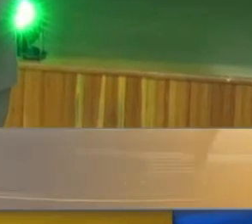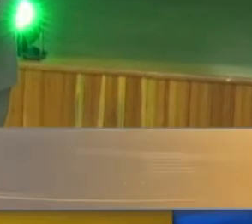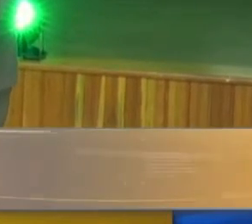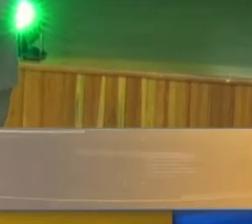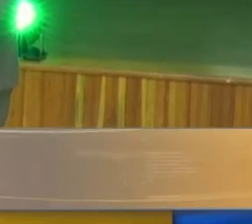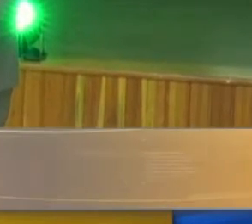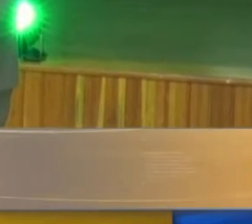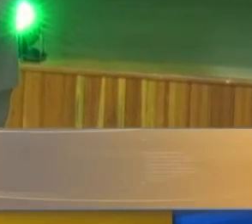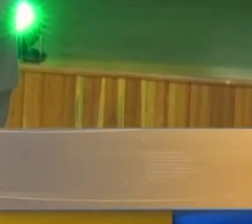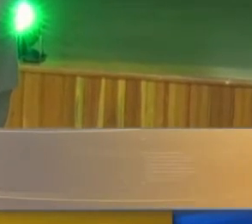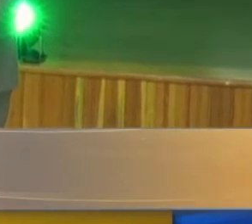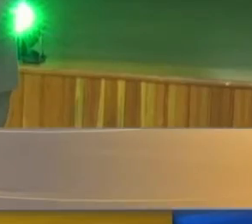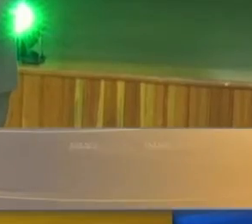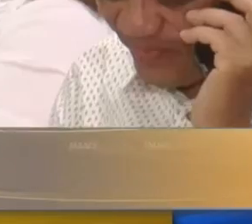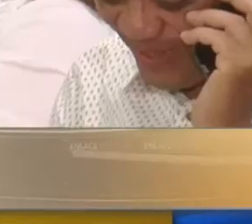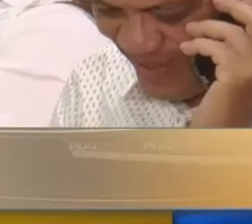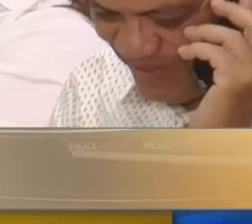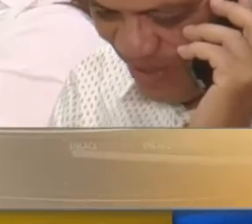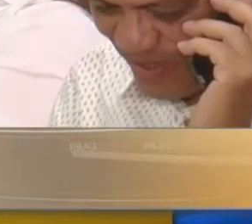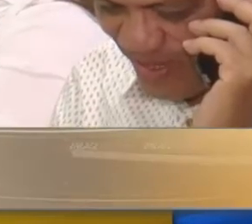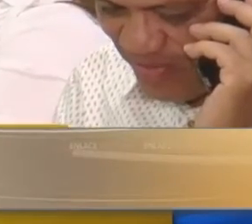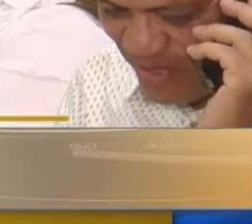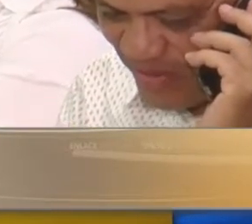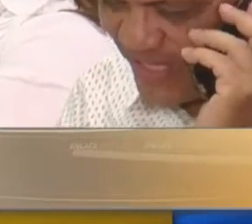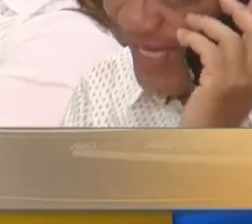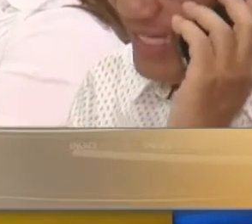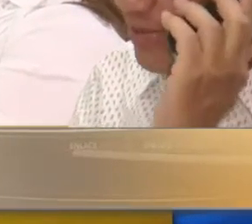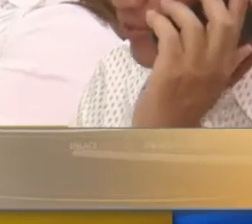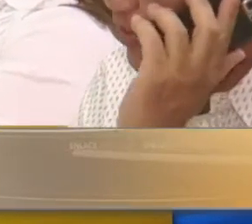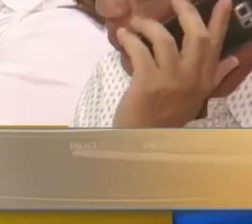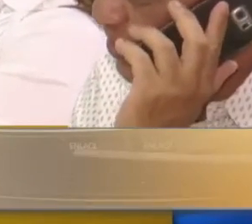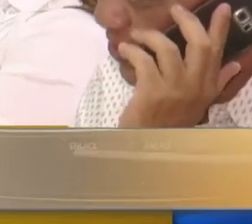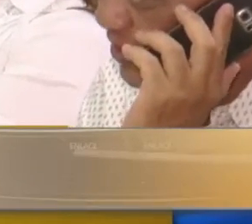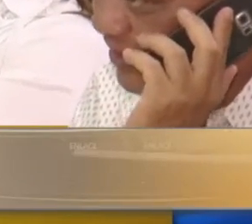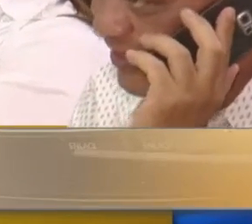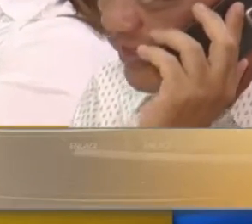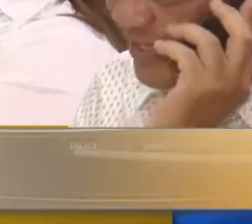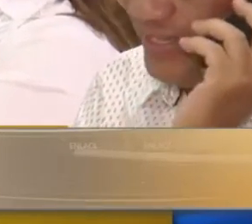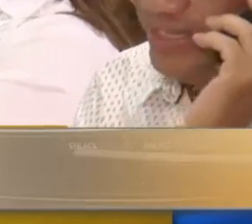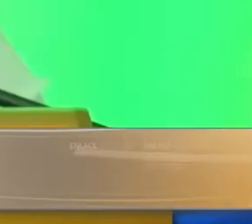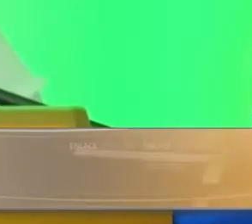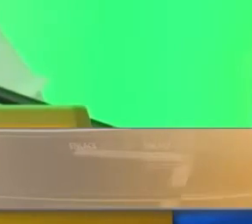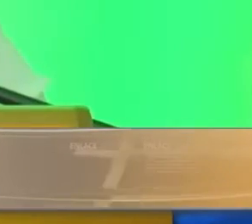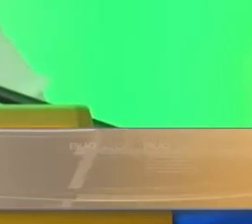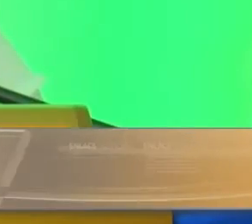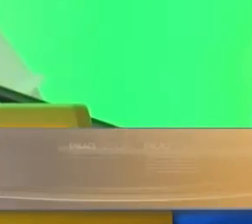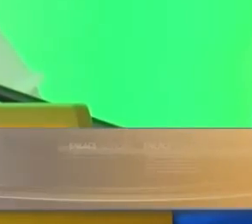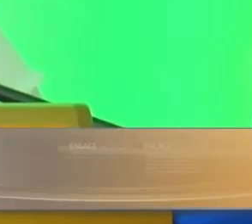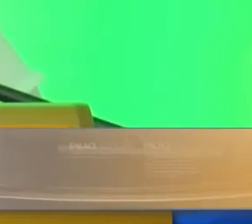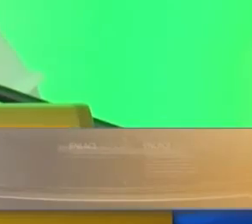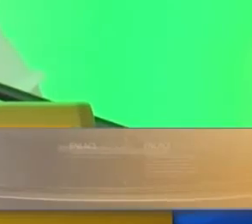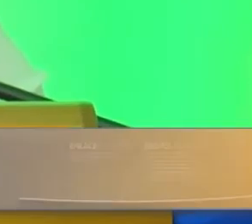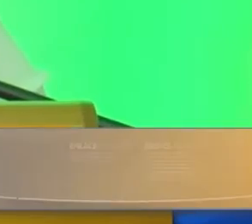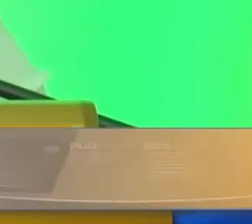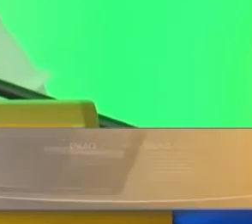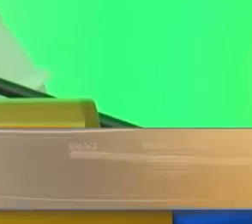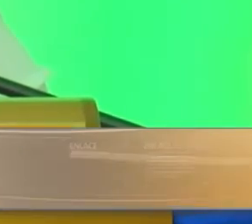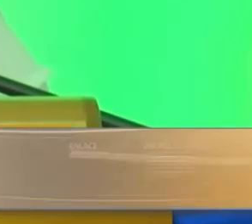El único expositor del plan de desarrollo del gobierno departamental expuso puntos de vista sobre su voto en contra de esta carta de navegación de Didier Tavera